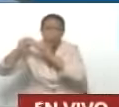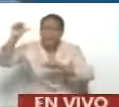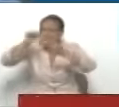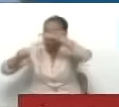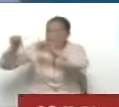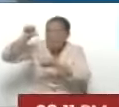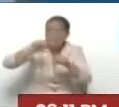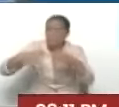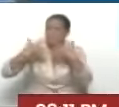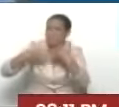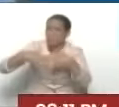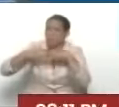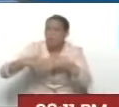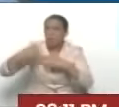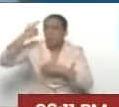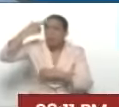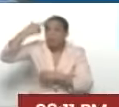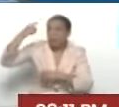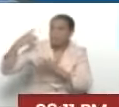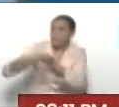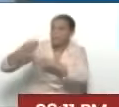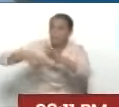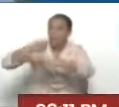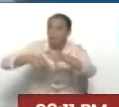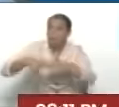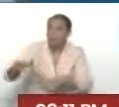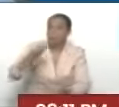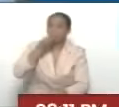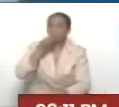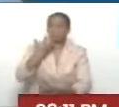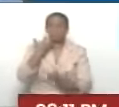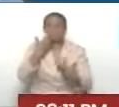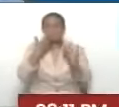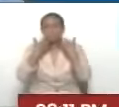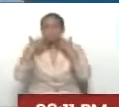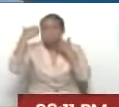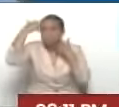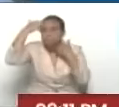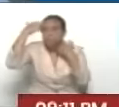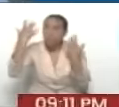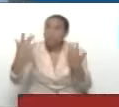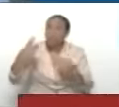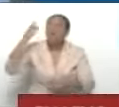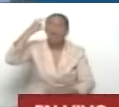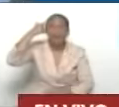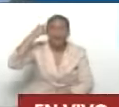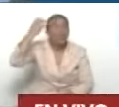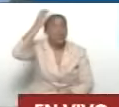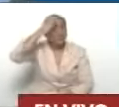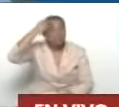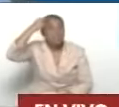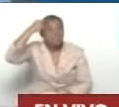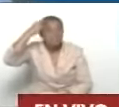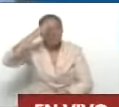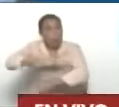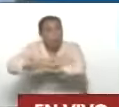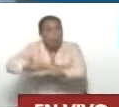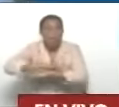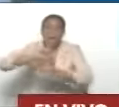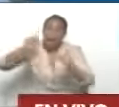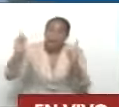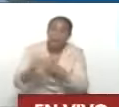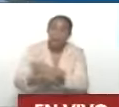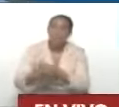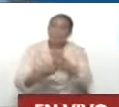una industria alimentaria que de verdad enfermó. Y como hay conciencia mundial de ese tema, es que